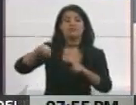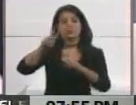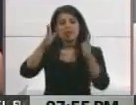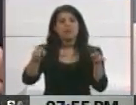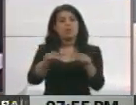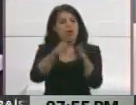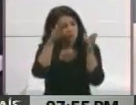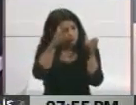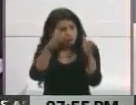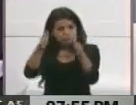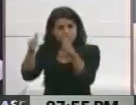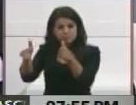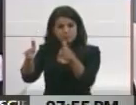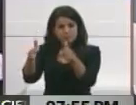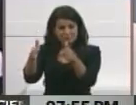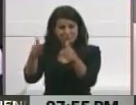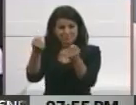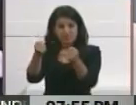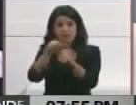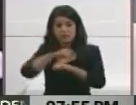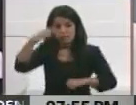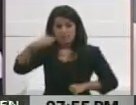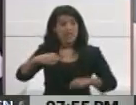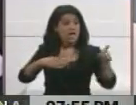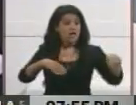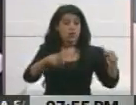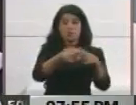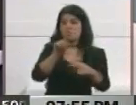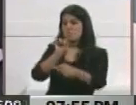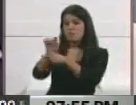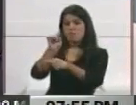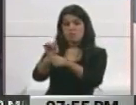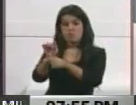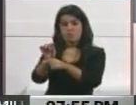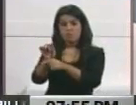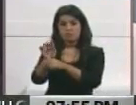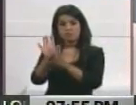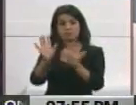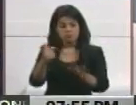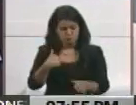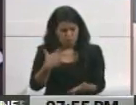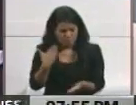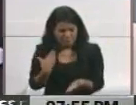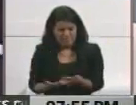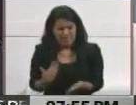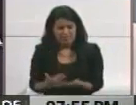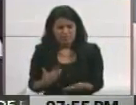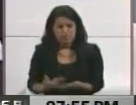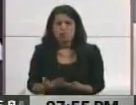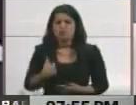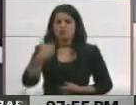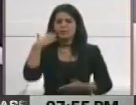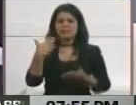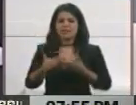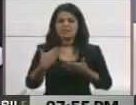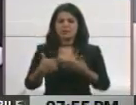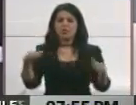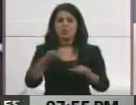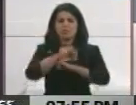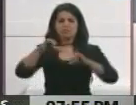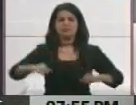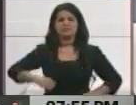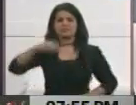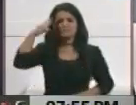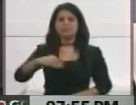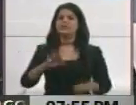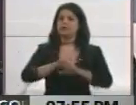nacional y no para alguien en particular o para un sector a mí me consta y debo decirlo nuestra Fuerza Armada se